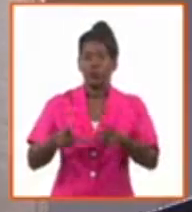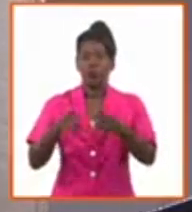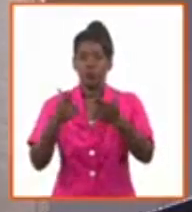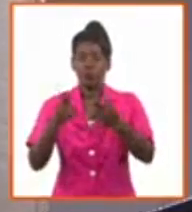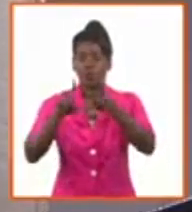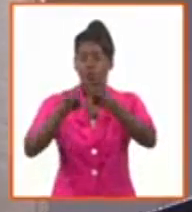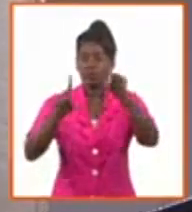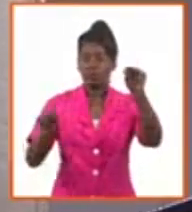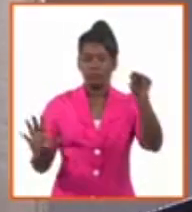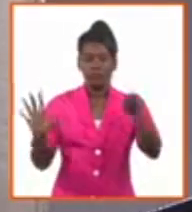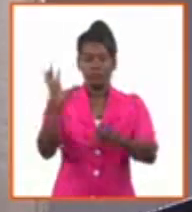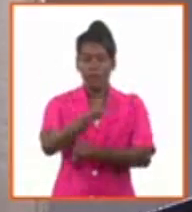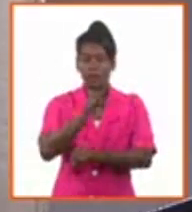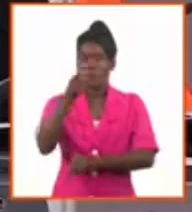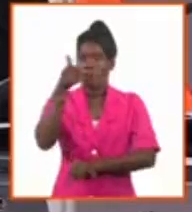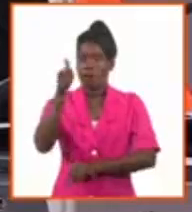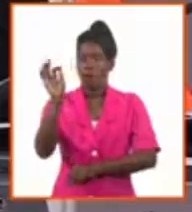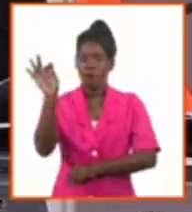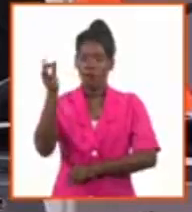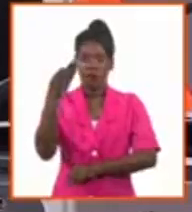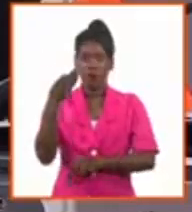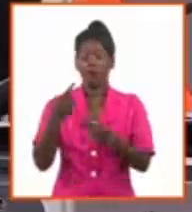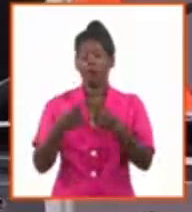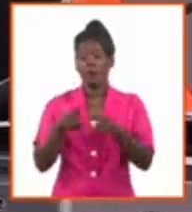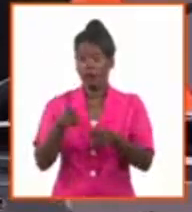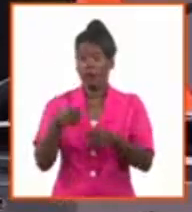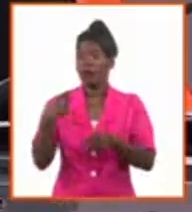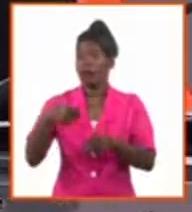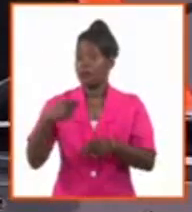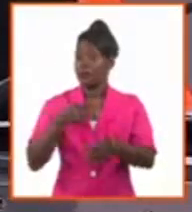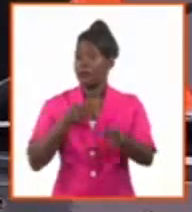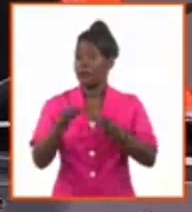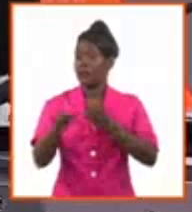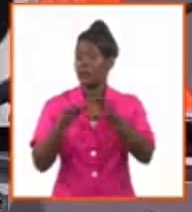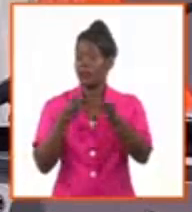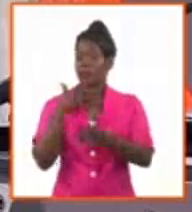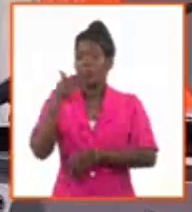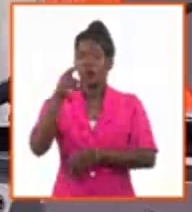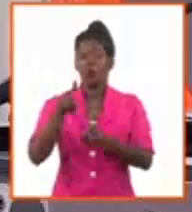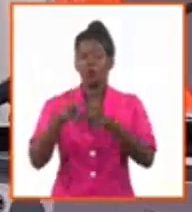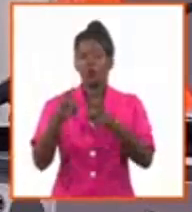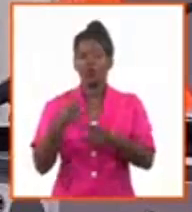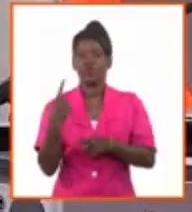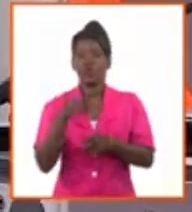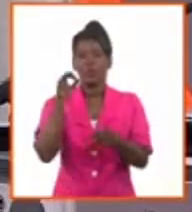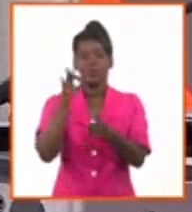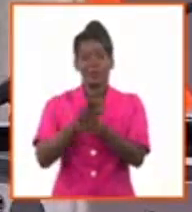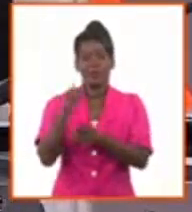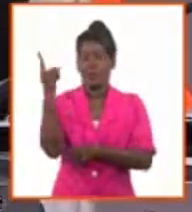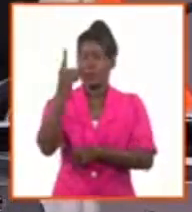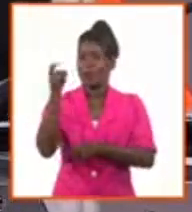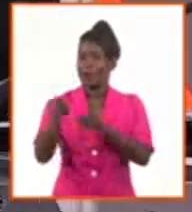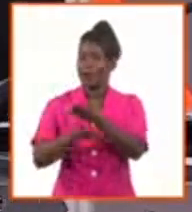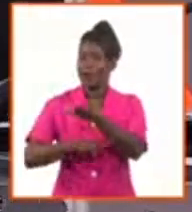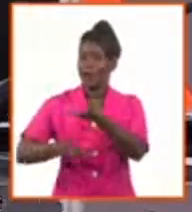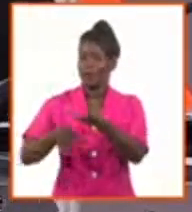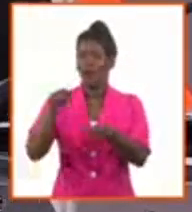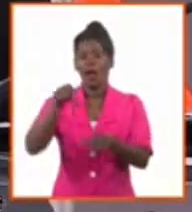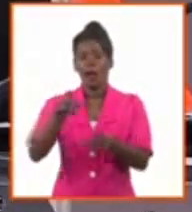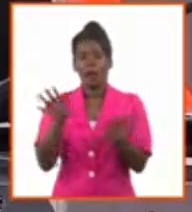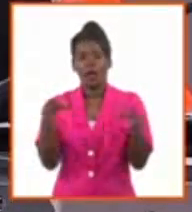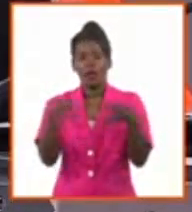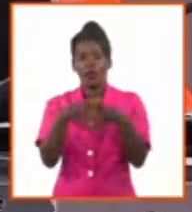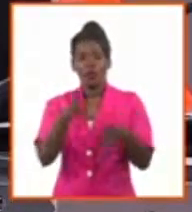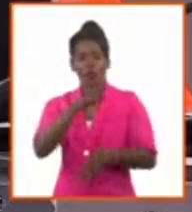país. Y como señalabas, bueno, pues en función de esa importancia que tiene la base, está con nosotros hoy una jefa de brigada, una